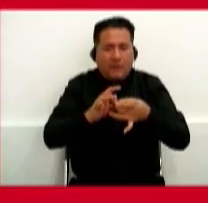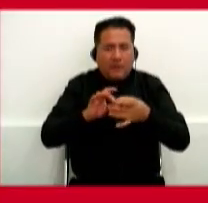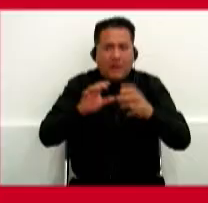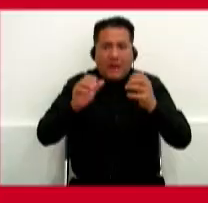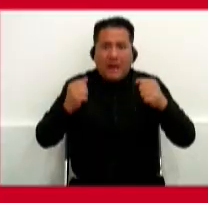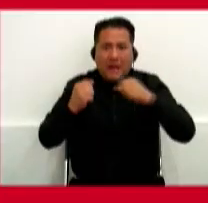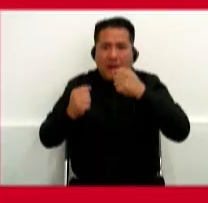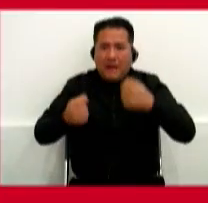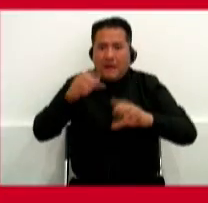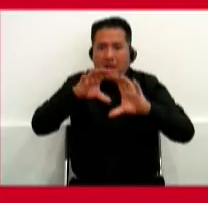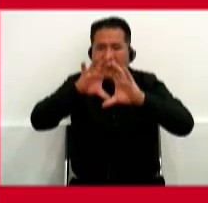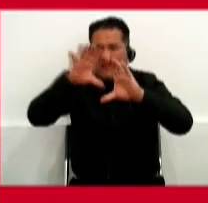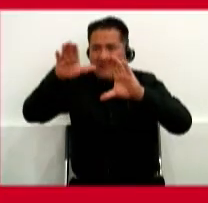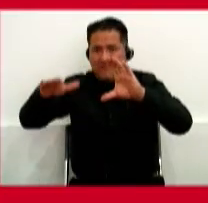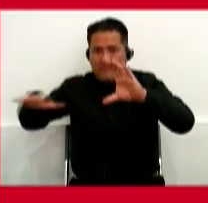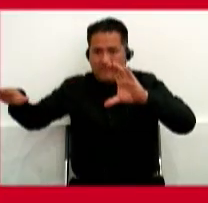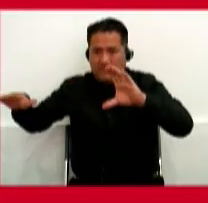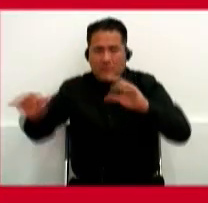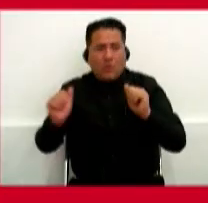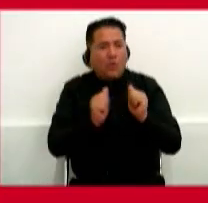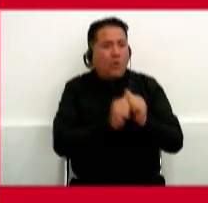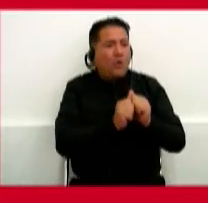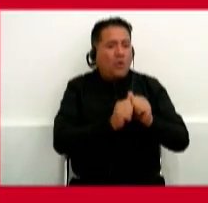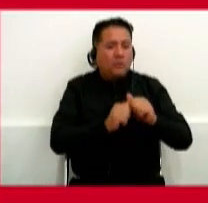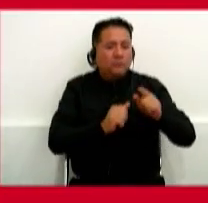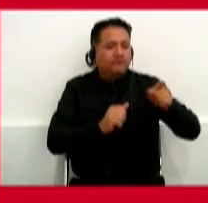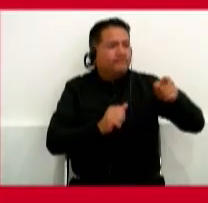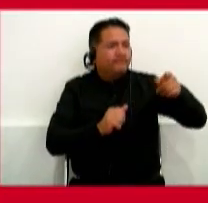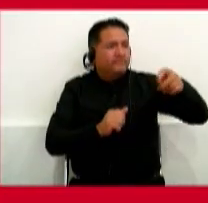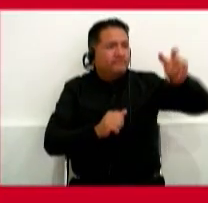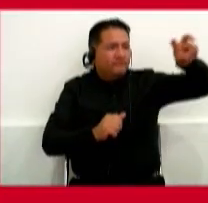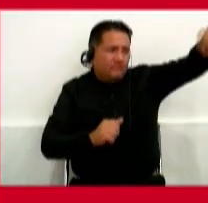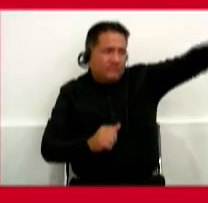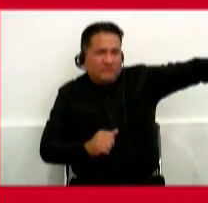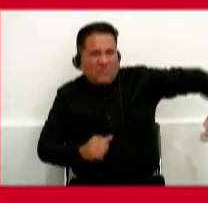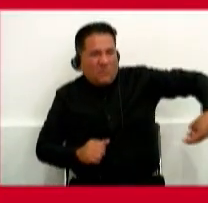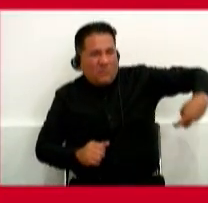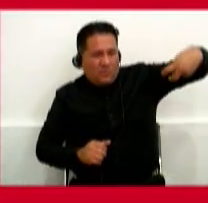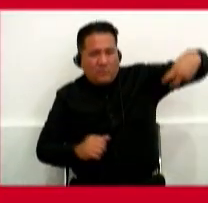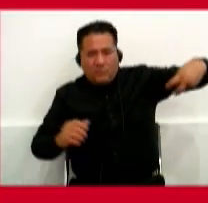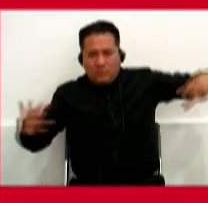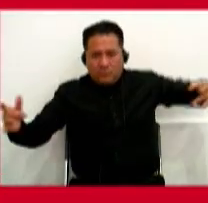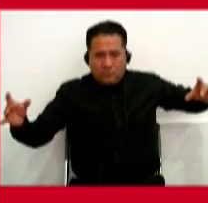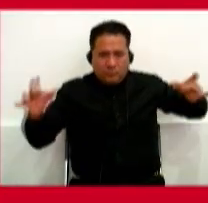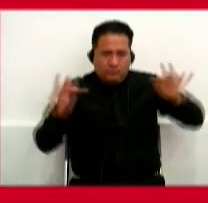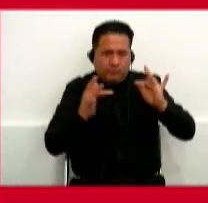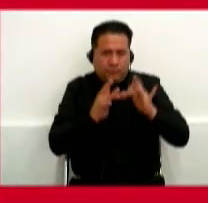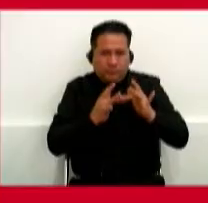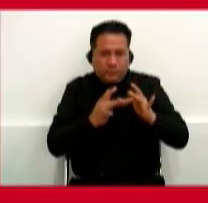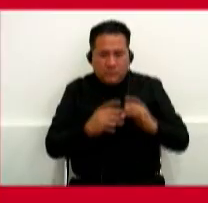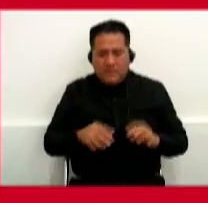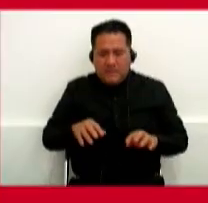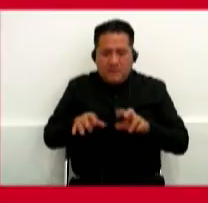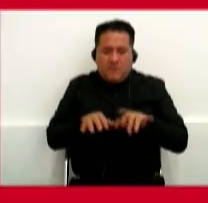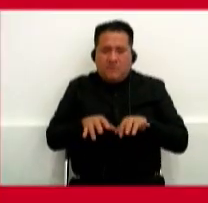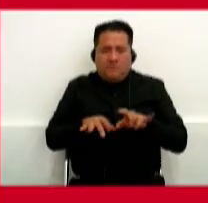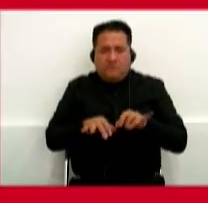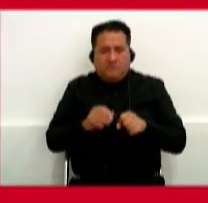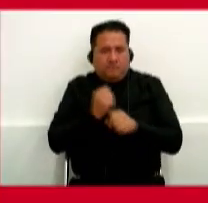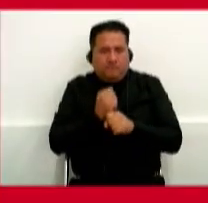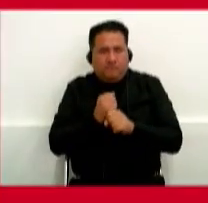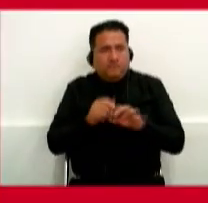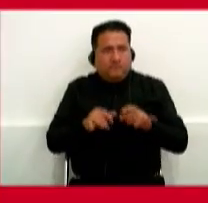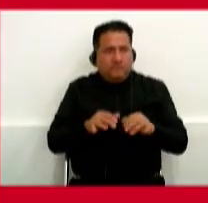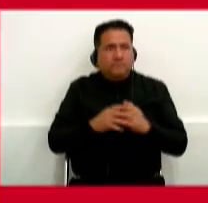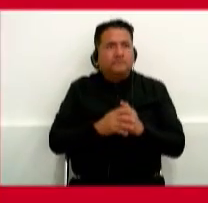camión está ingresando al carguillo de camiones. Luego, podemos observar que en la primera baldada